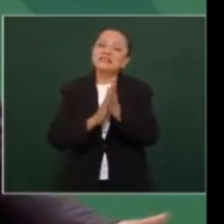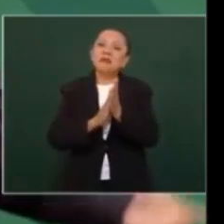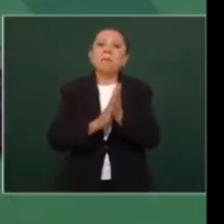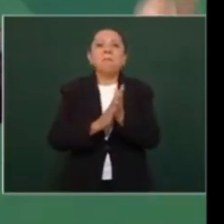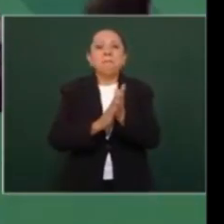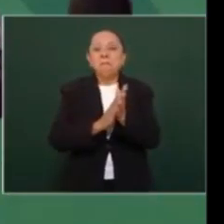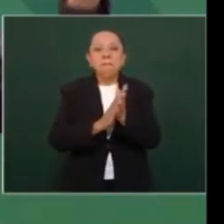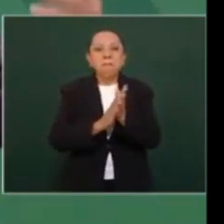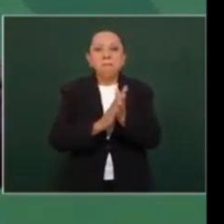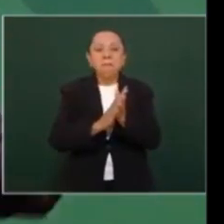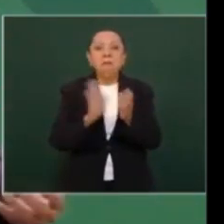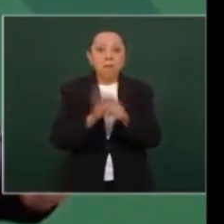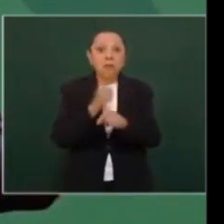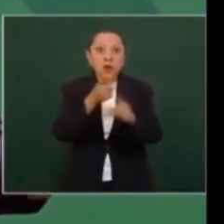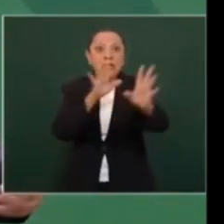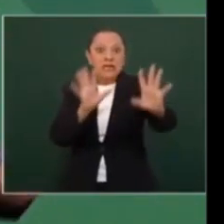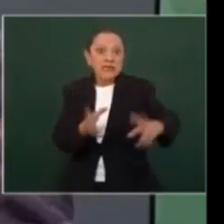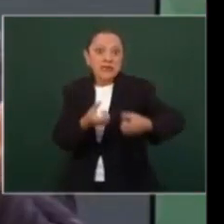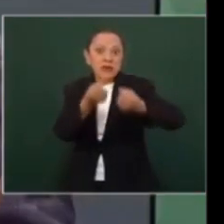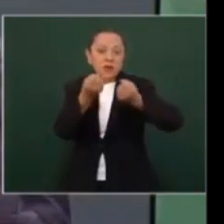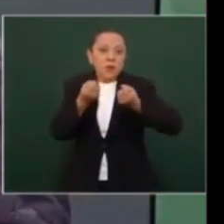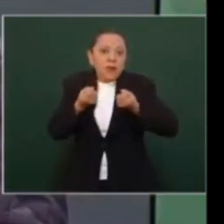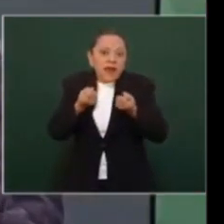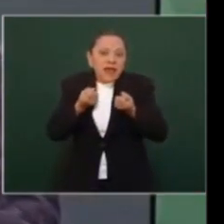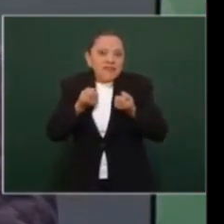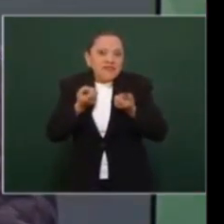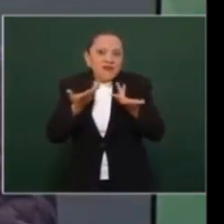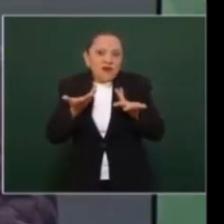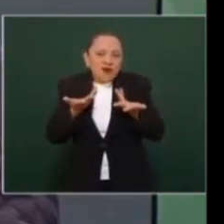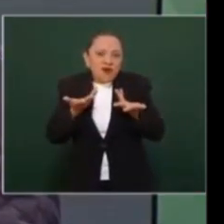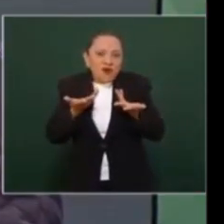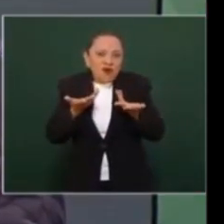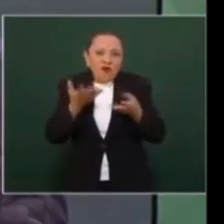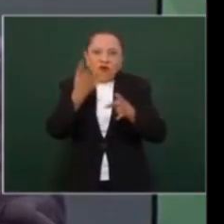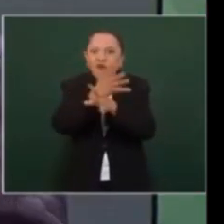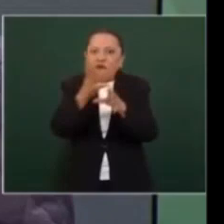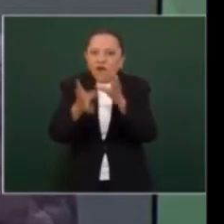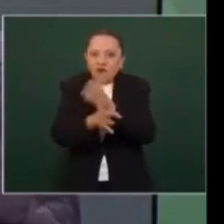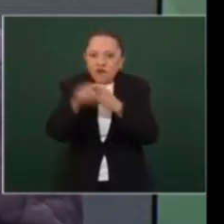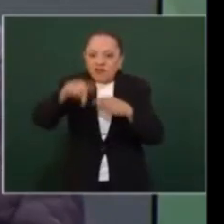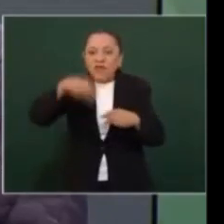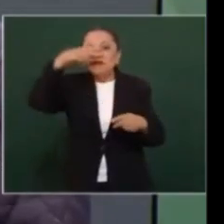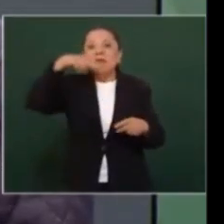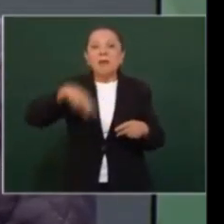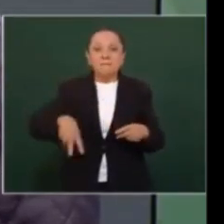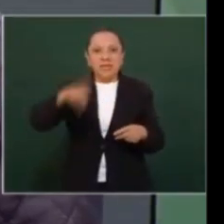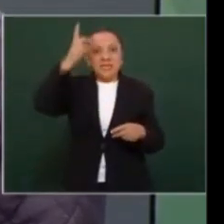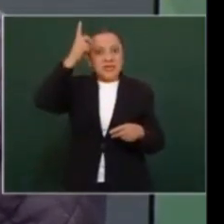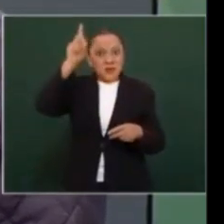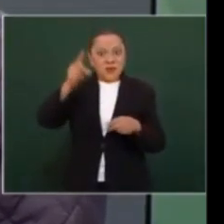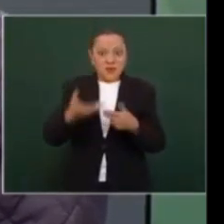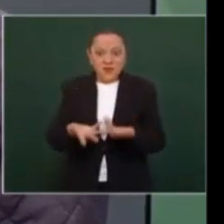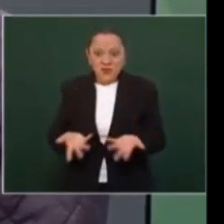porque estamos recuperando bienes para México.